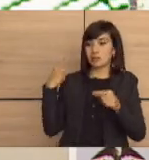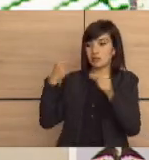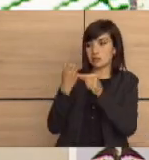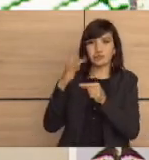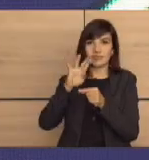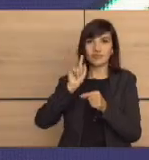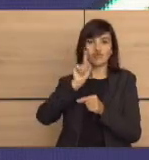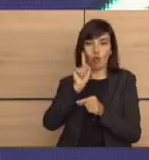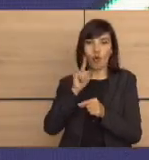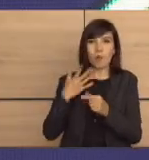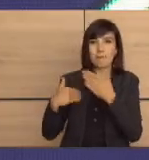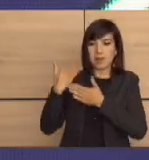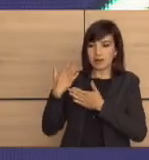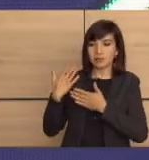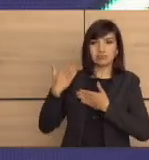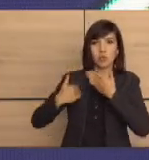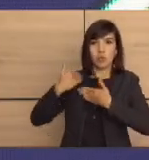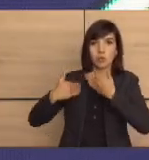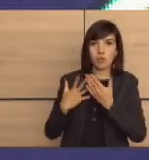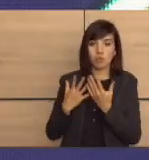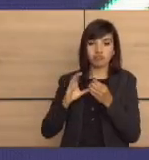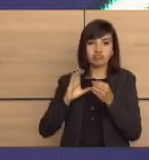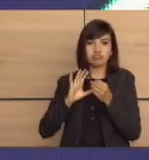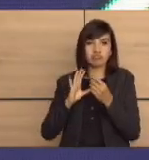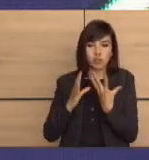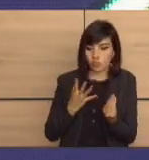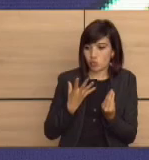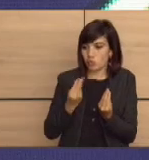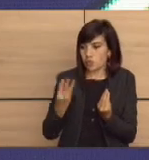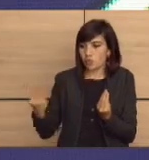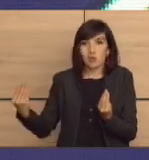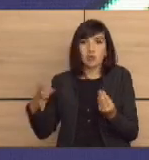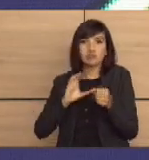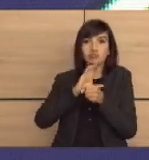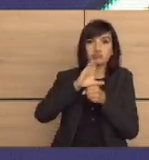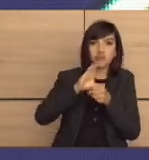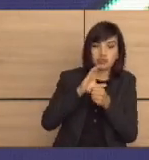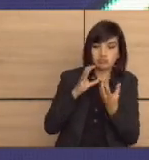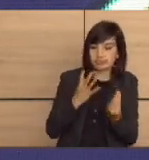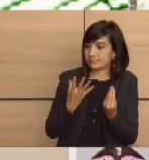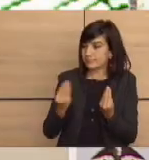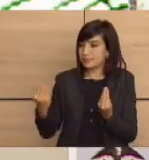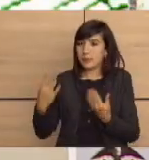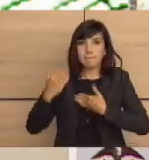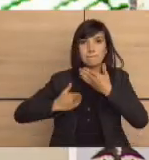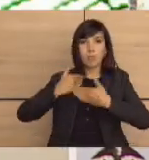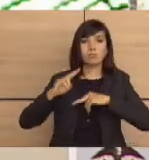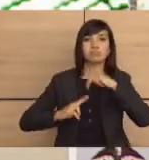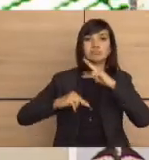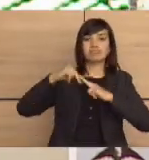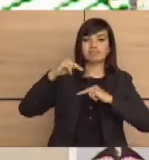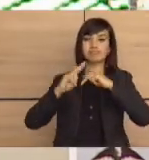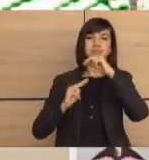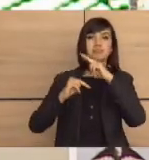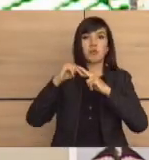muy particular, el de ciudades y el de aldeas. ¿Y cómo vamos construyendo una sociedad aldeana,